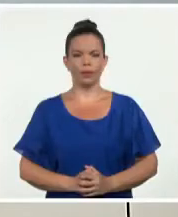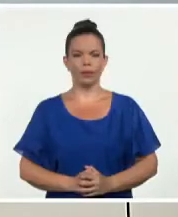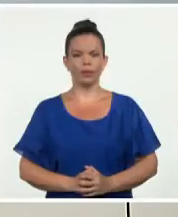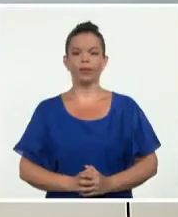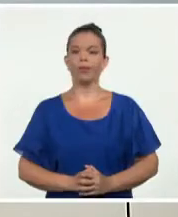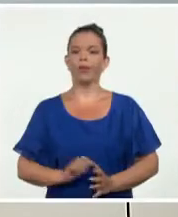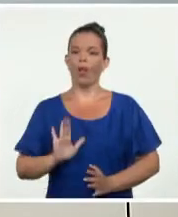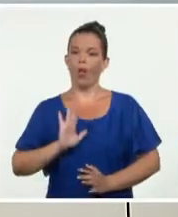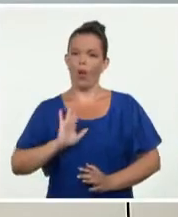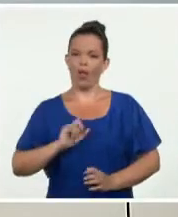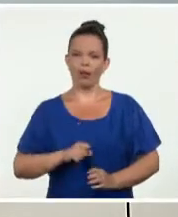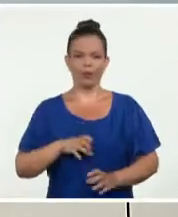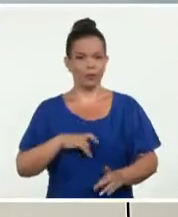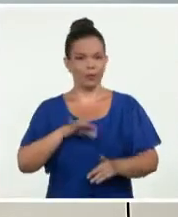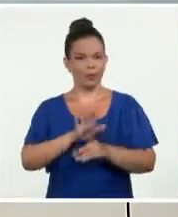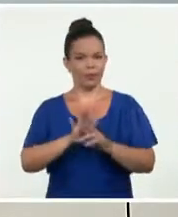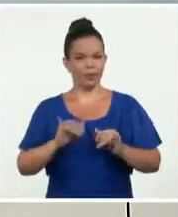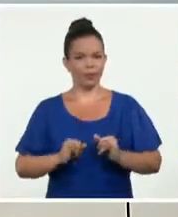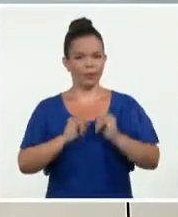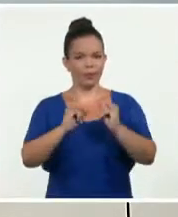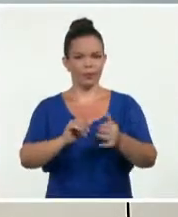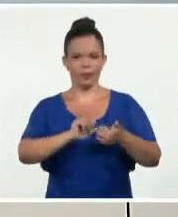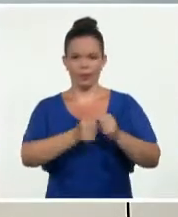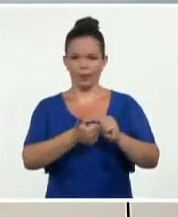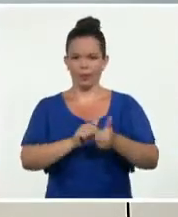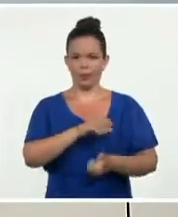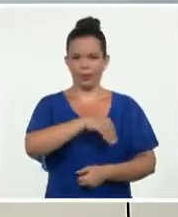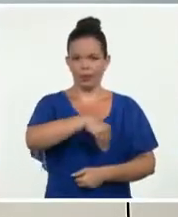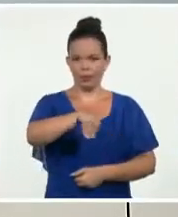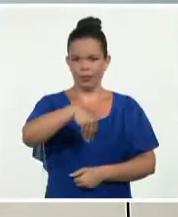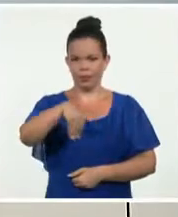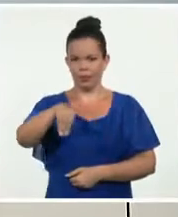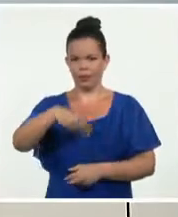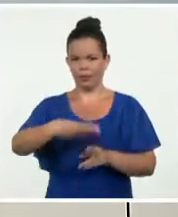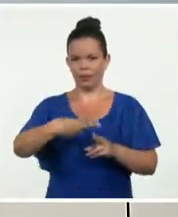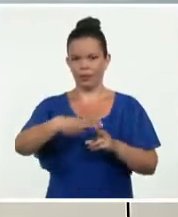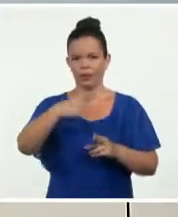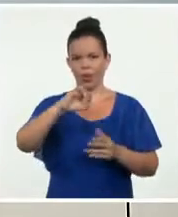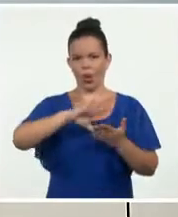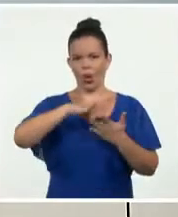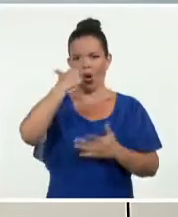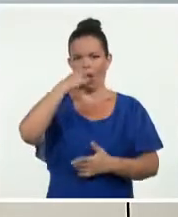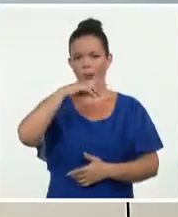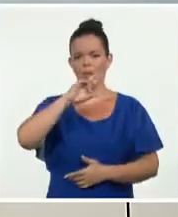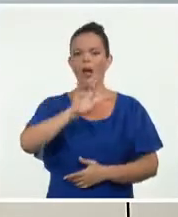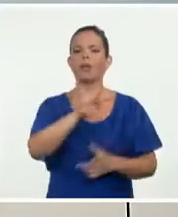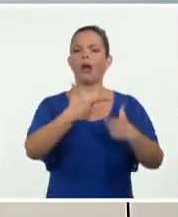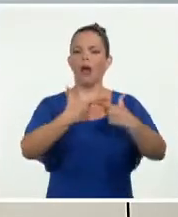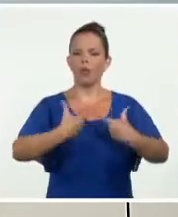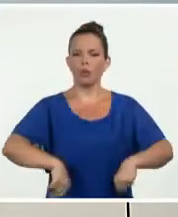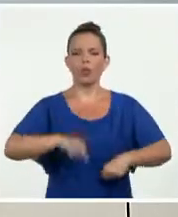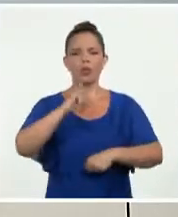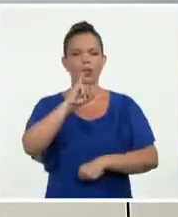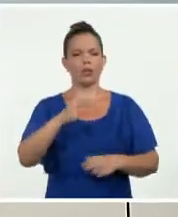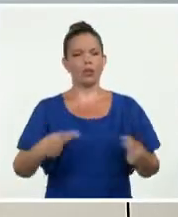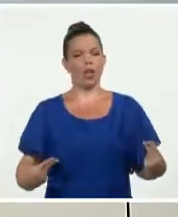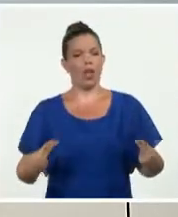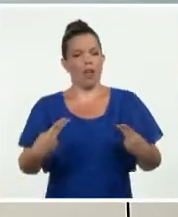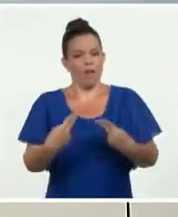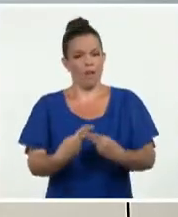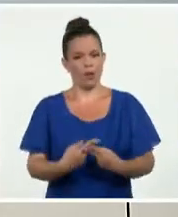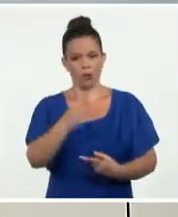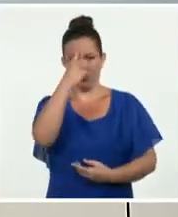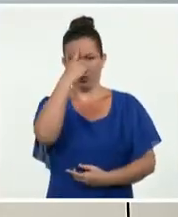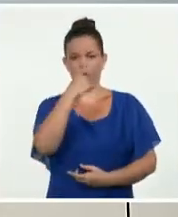Hola, vamos a los deportes. El ajedrecista cubano Omar Almeida se tituló campeón del sexto torneo abierto de Maya en Portugal,